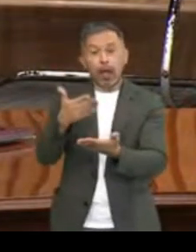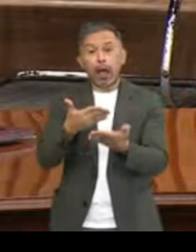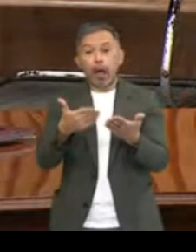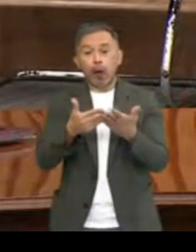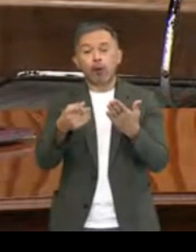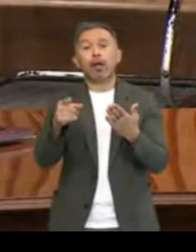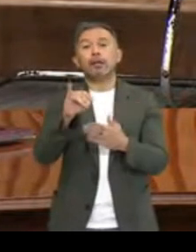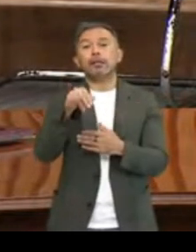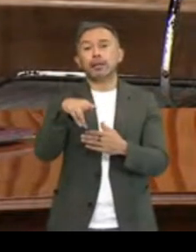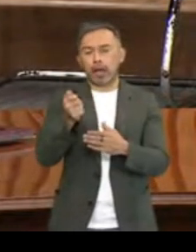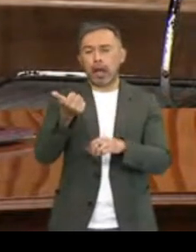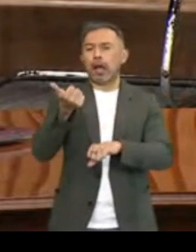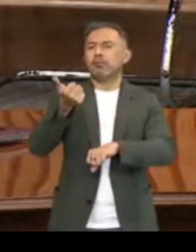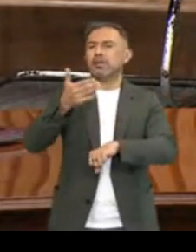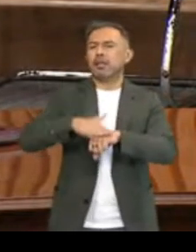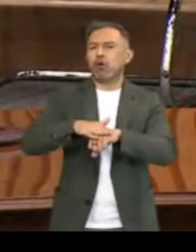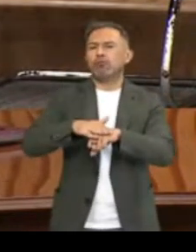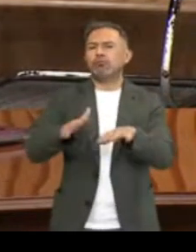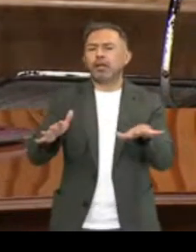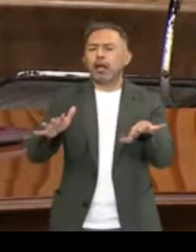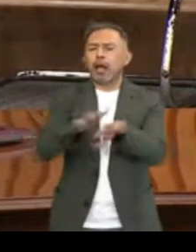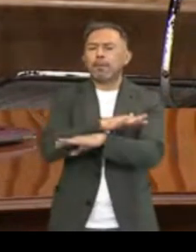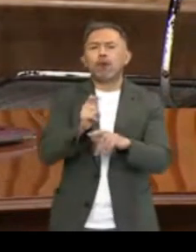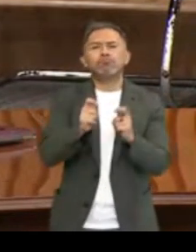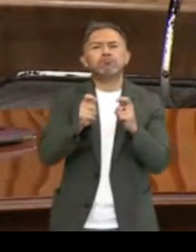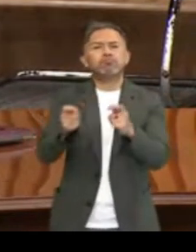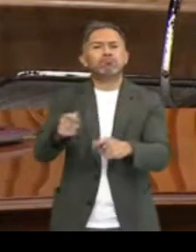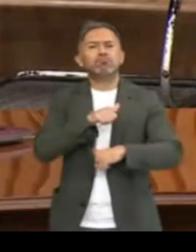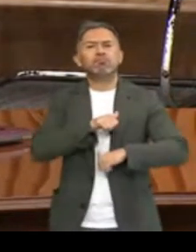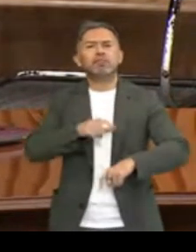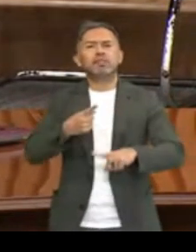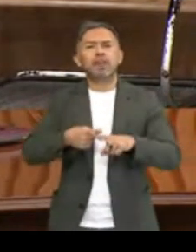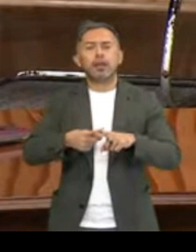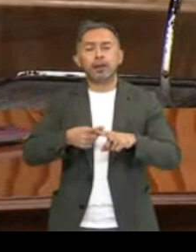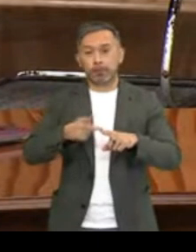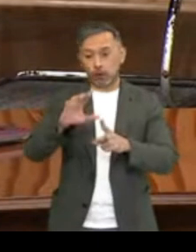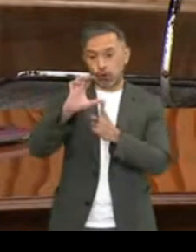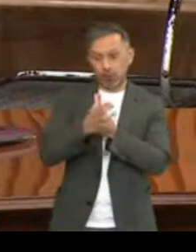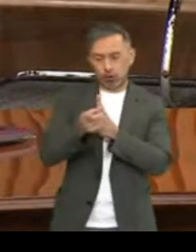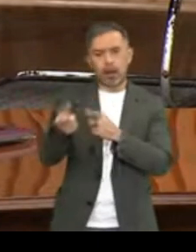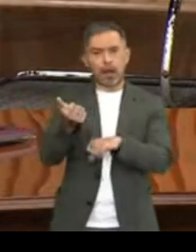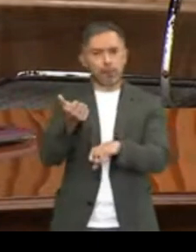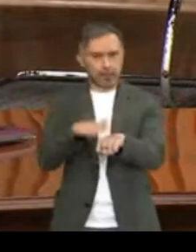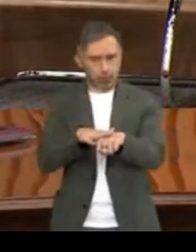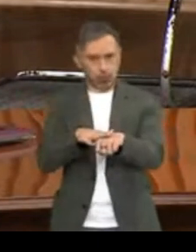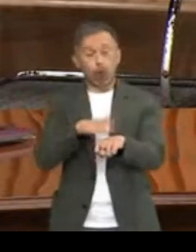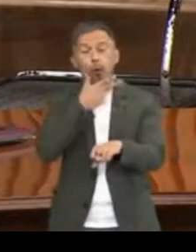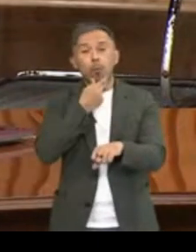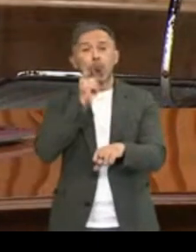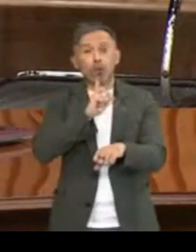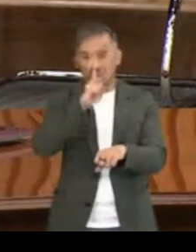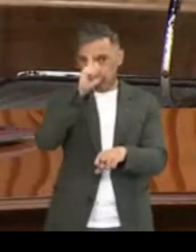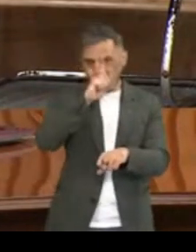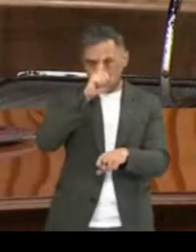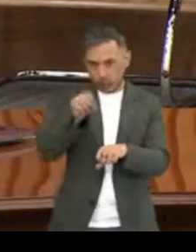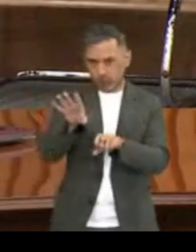del Instituto Nacional Electoral estarán encargadas a una comisión de administración que integran consejeras y consejeros.